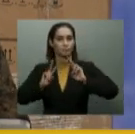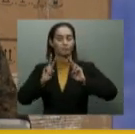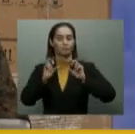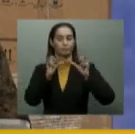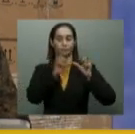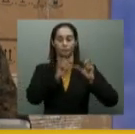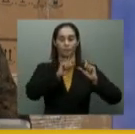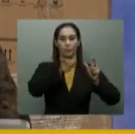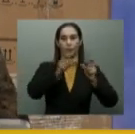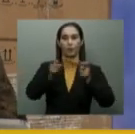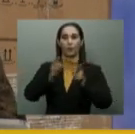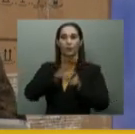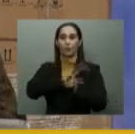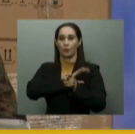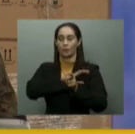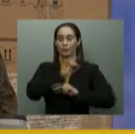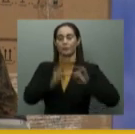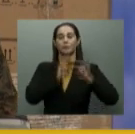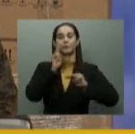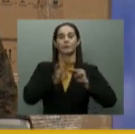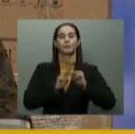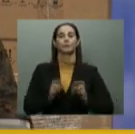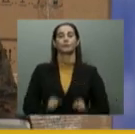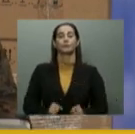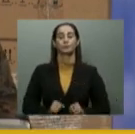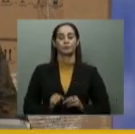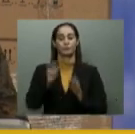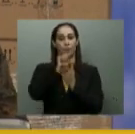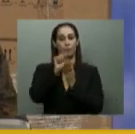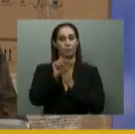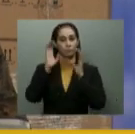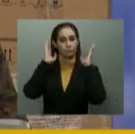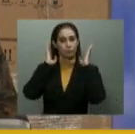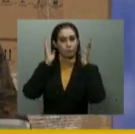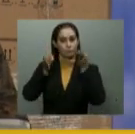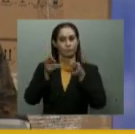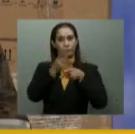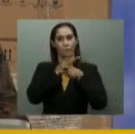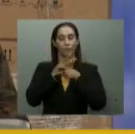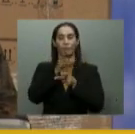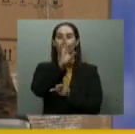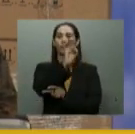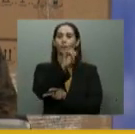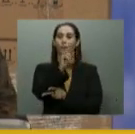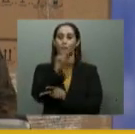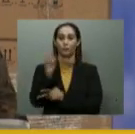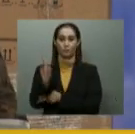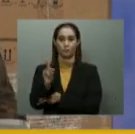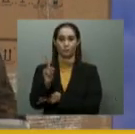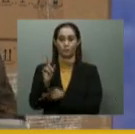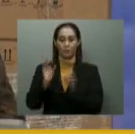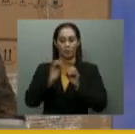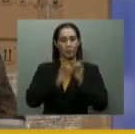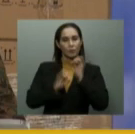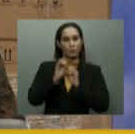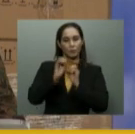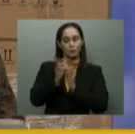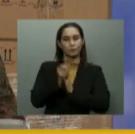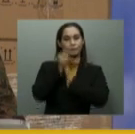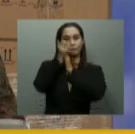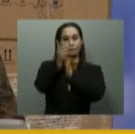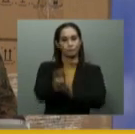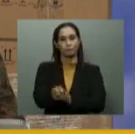esto ha sido una entrega me parece que del 911 a la policía si mal no tengo la